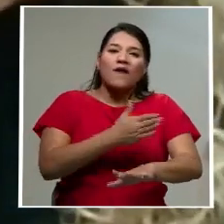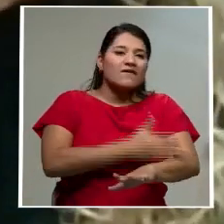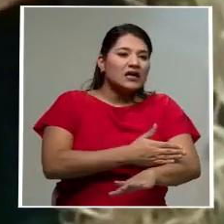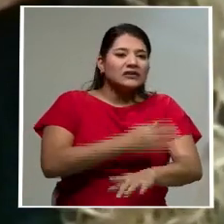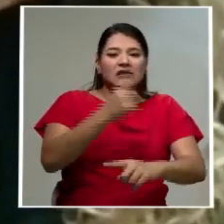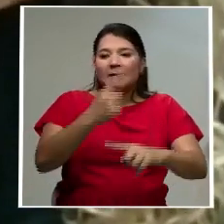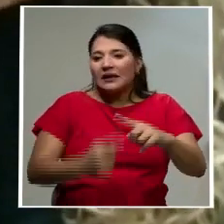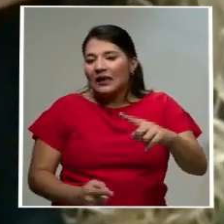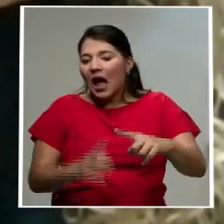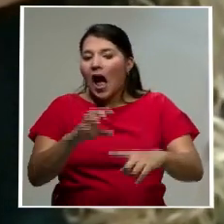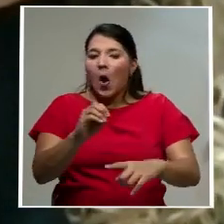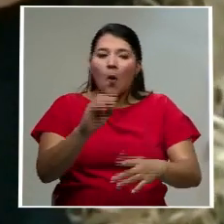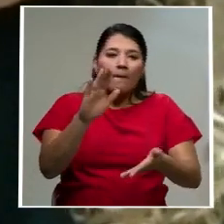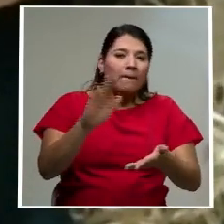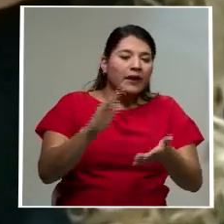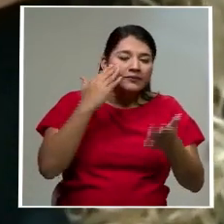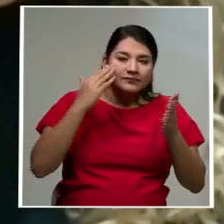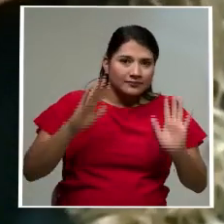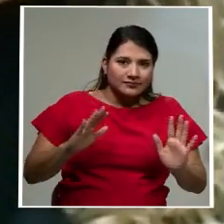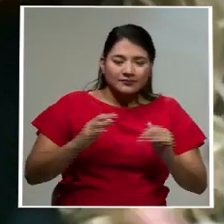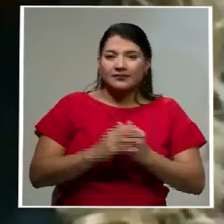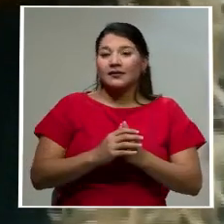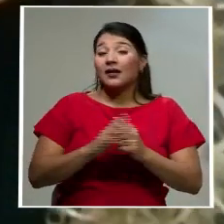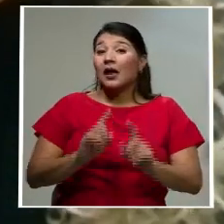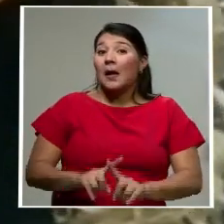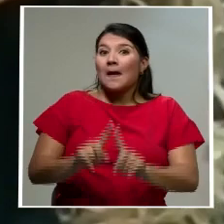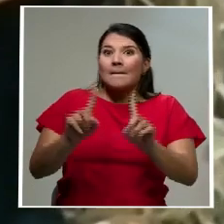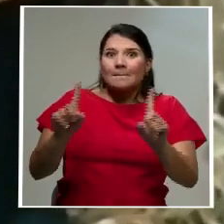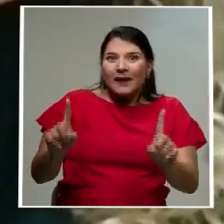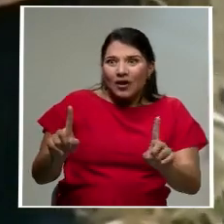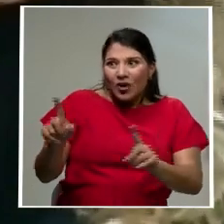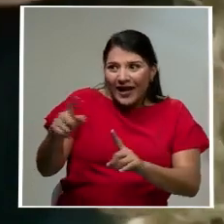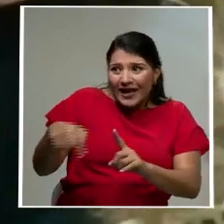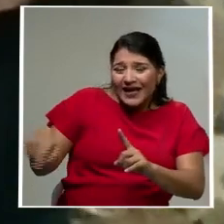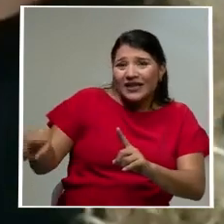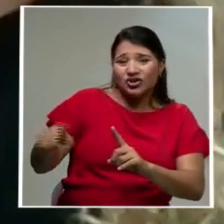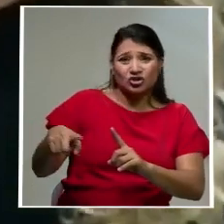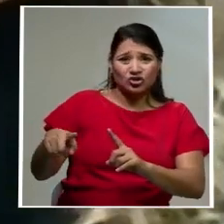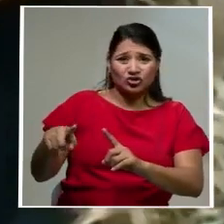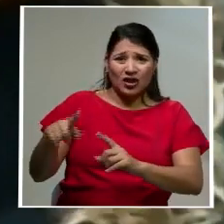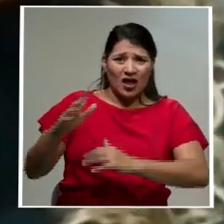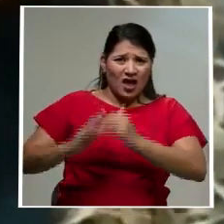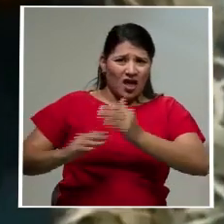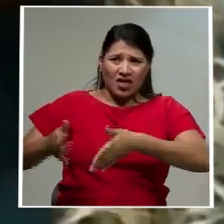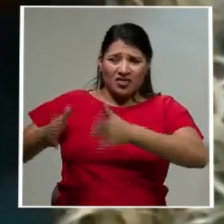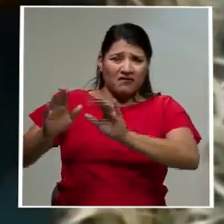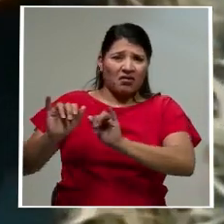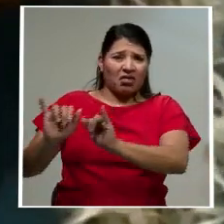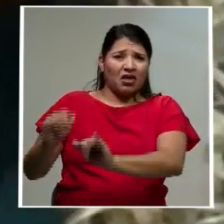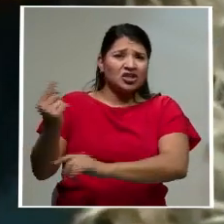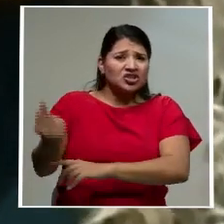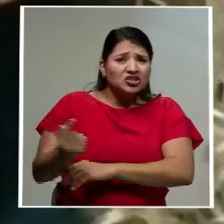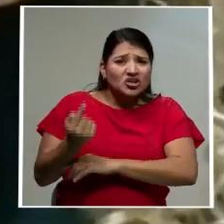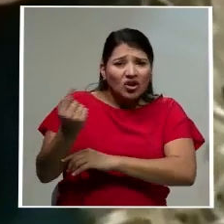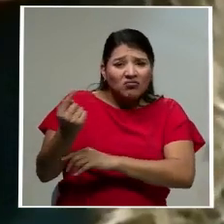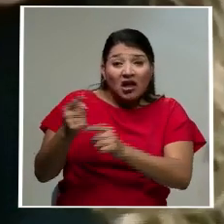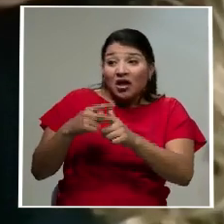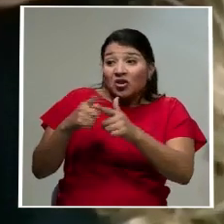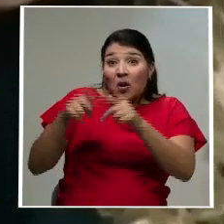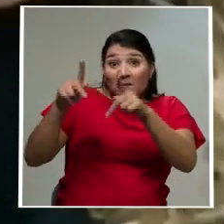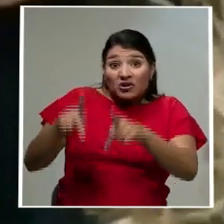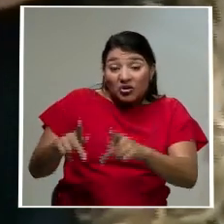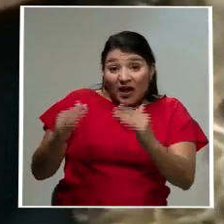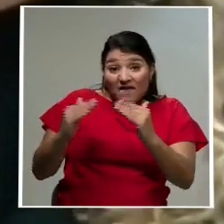además están sin resguardo, entonces el vandalismo está haciendo de las suyas. Si habíamos